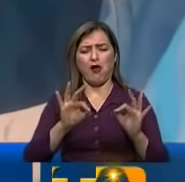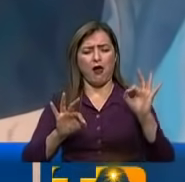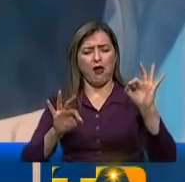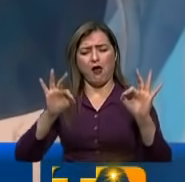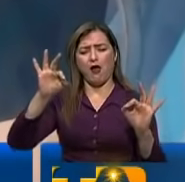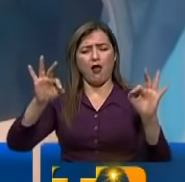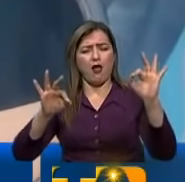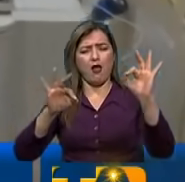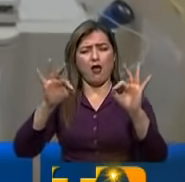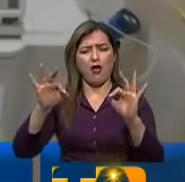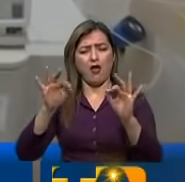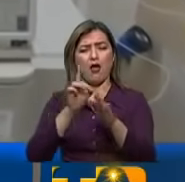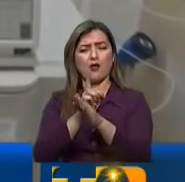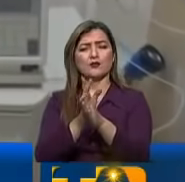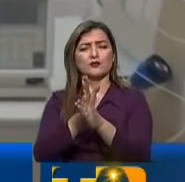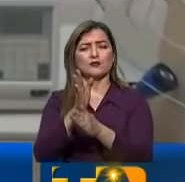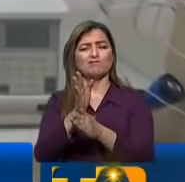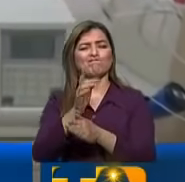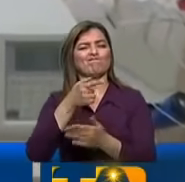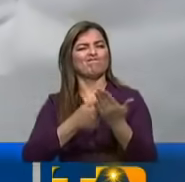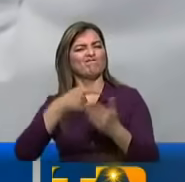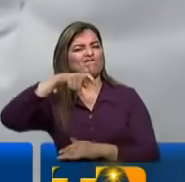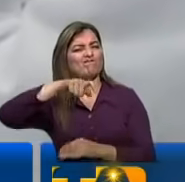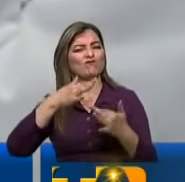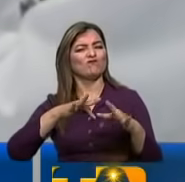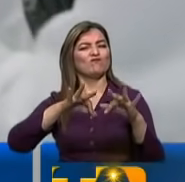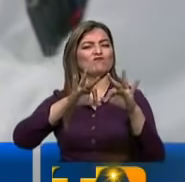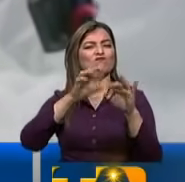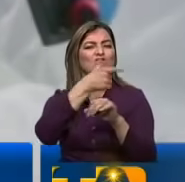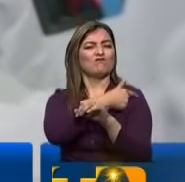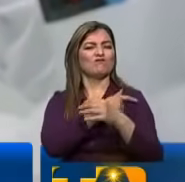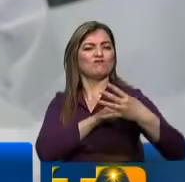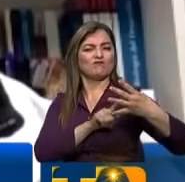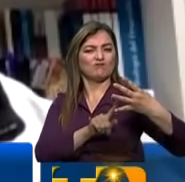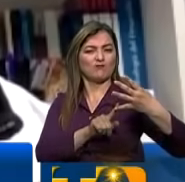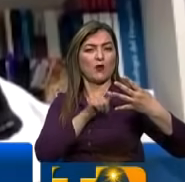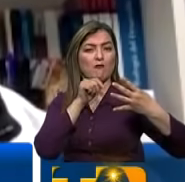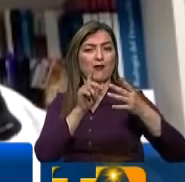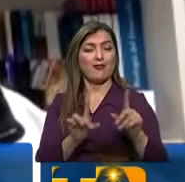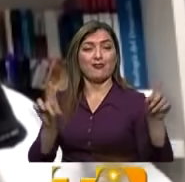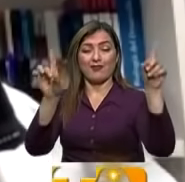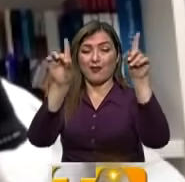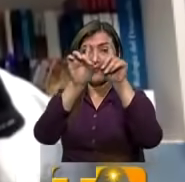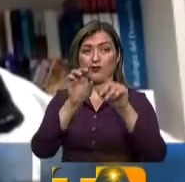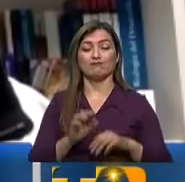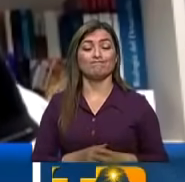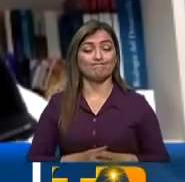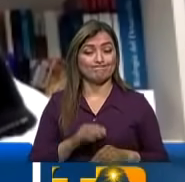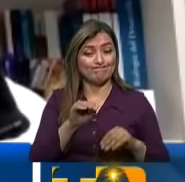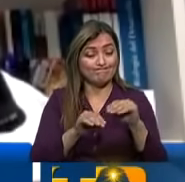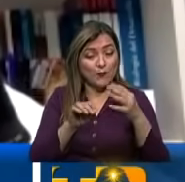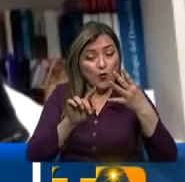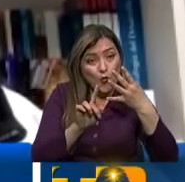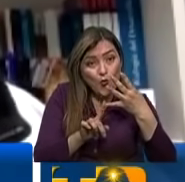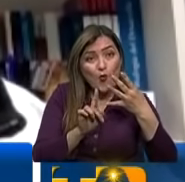necesidad de aplicar una cuarta dosis de la vacuna. Sin embargo, los datos aún no son concluyentes. Están valorando la cuarta dosis.